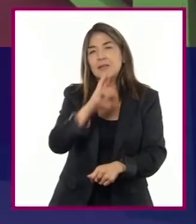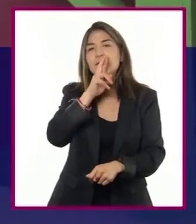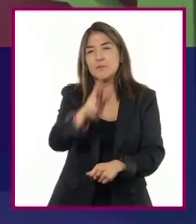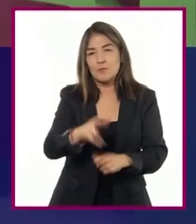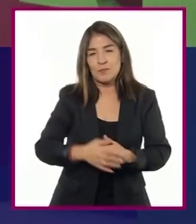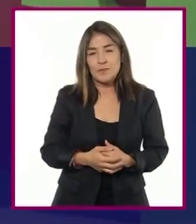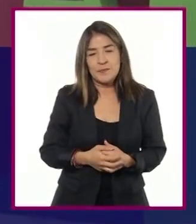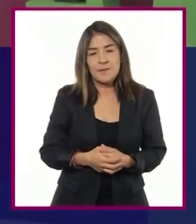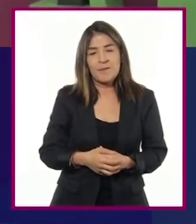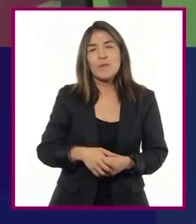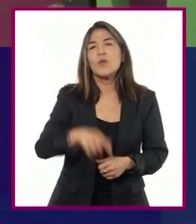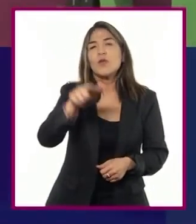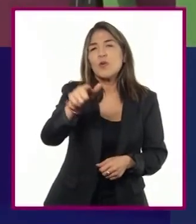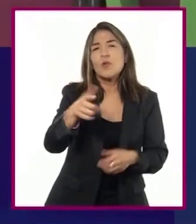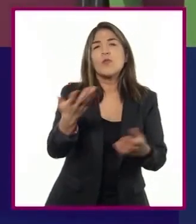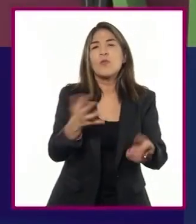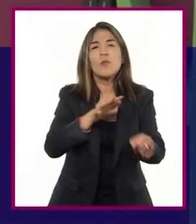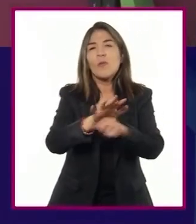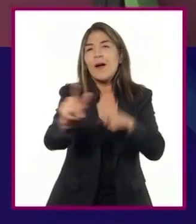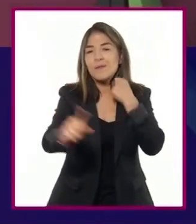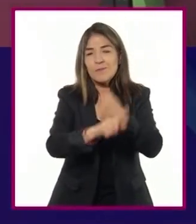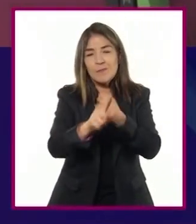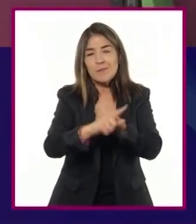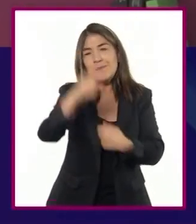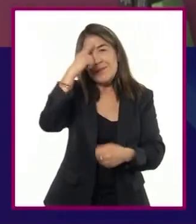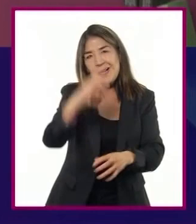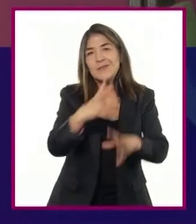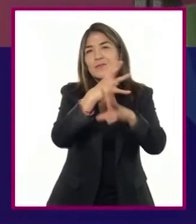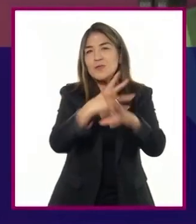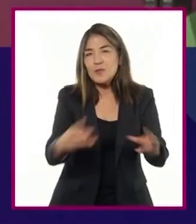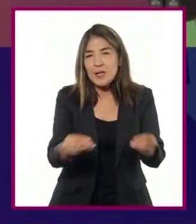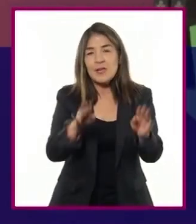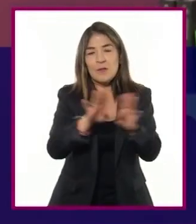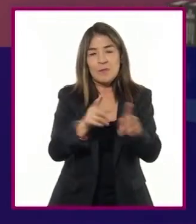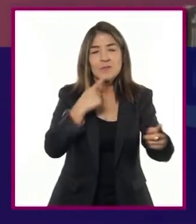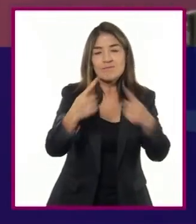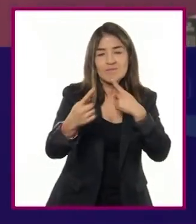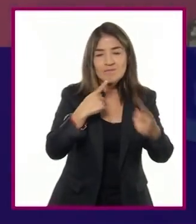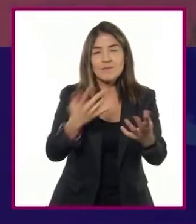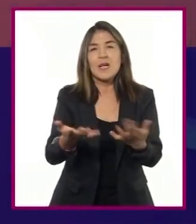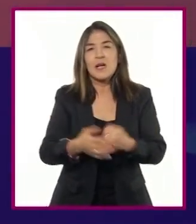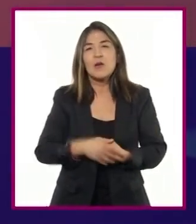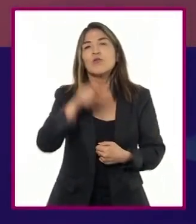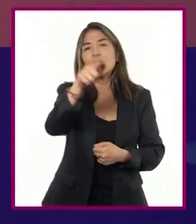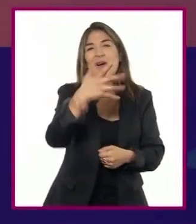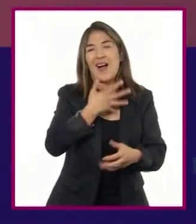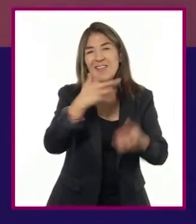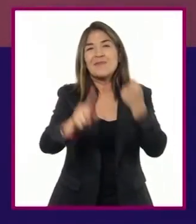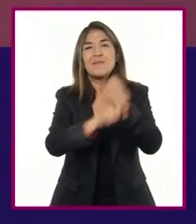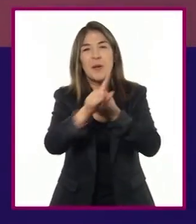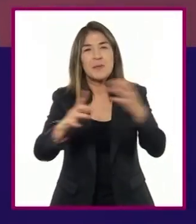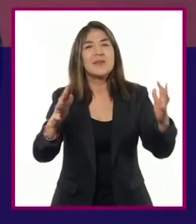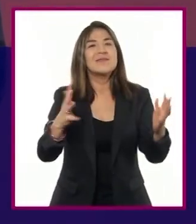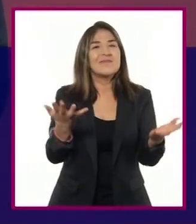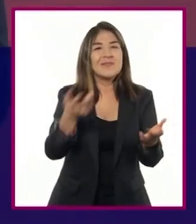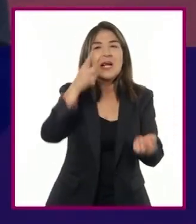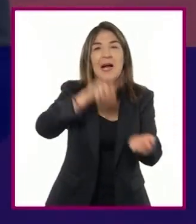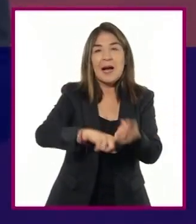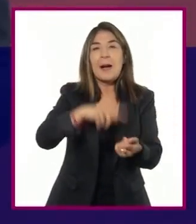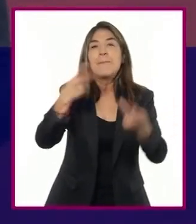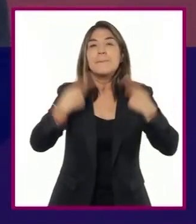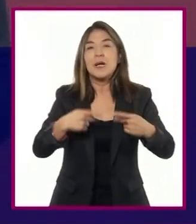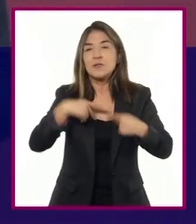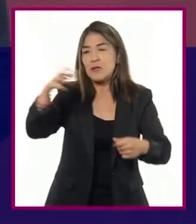¿Qué conflictos han podido resolver dialogando? ¿En qué situaciones de las que han sido partícipes ha intervenido un tercero